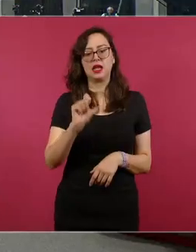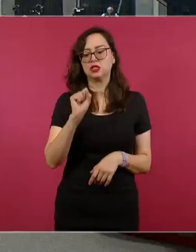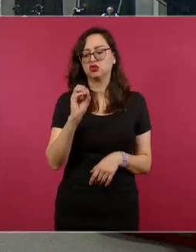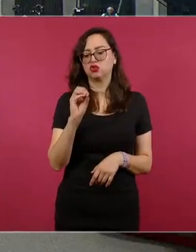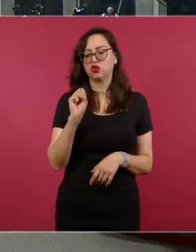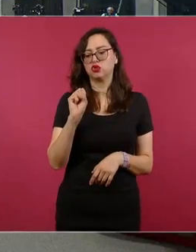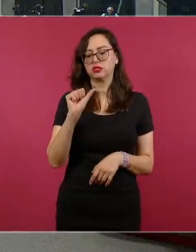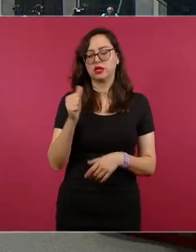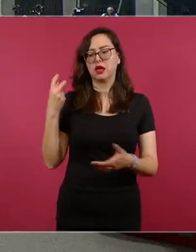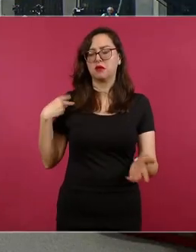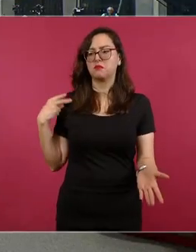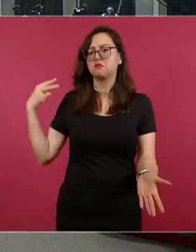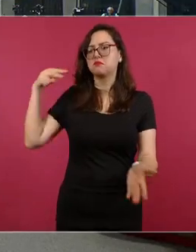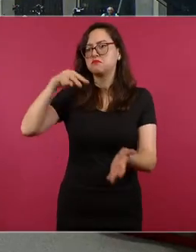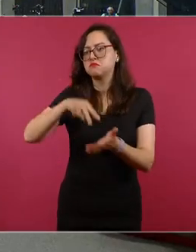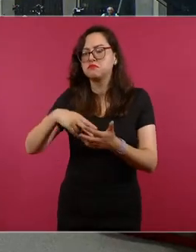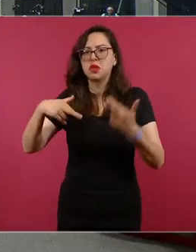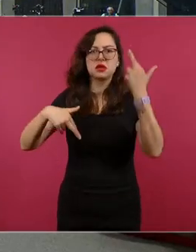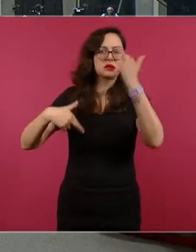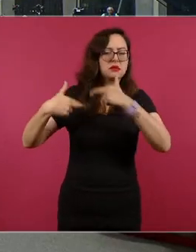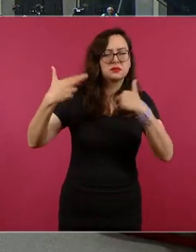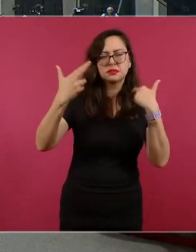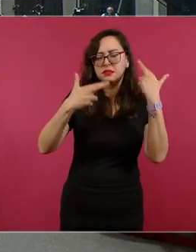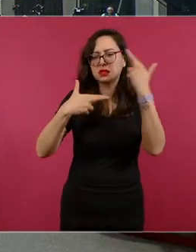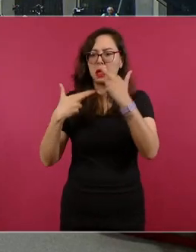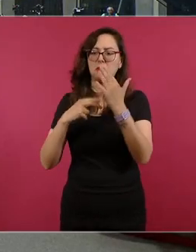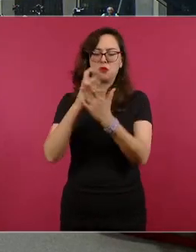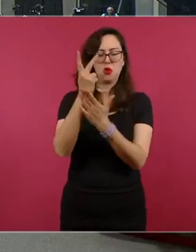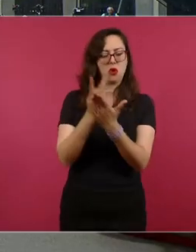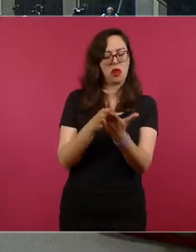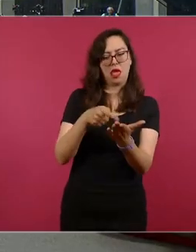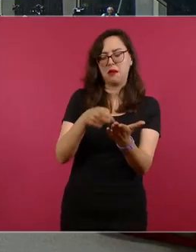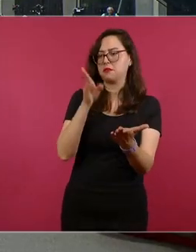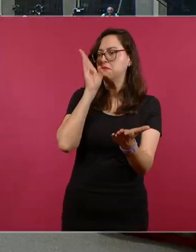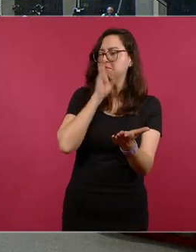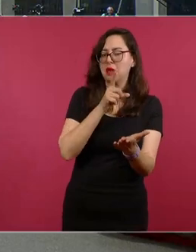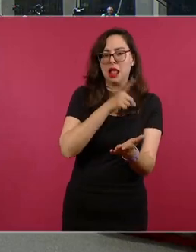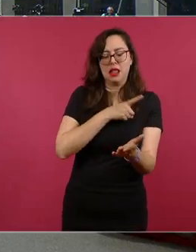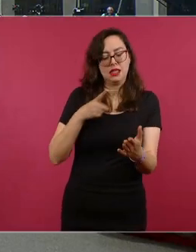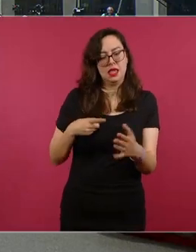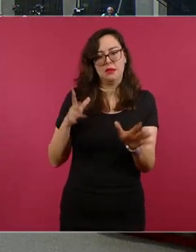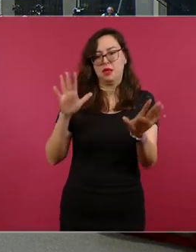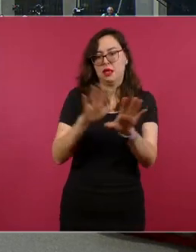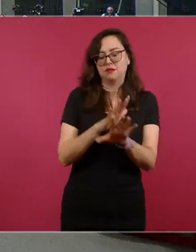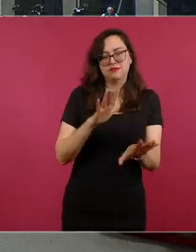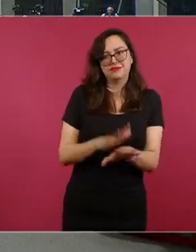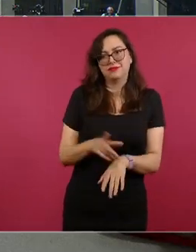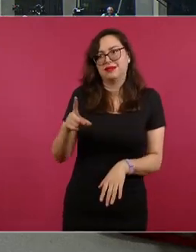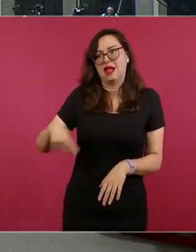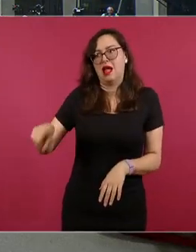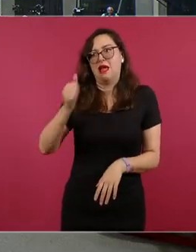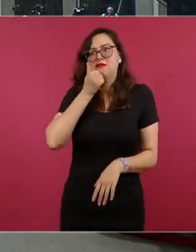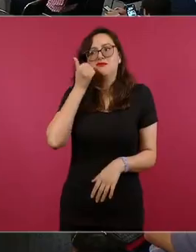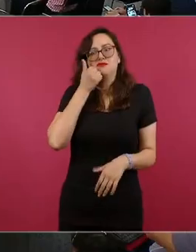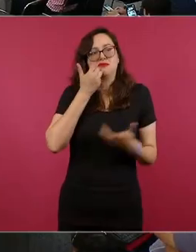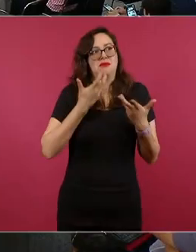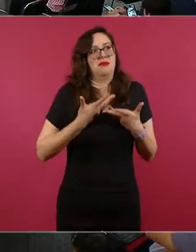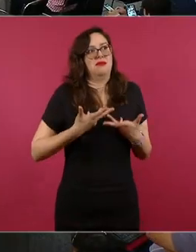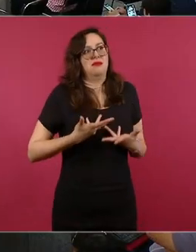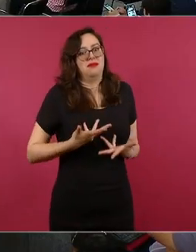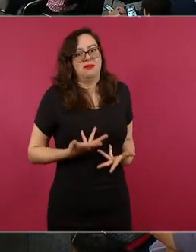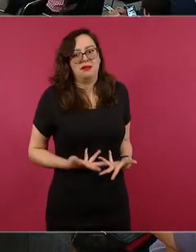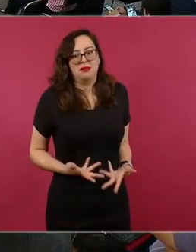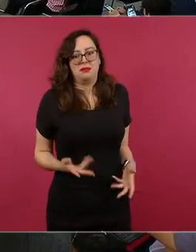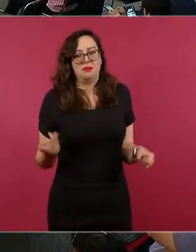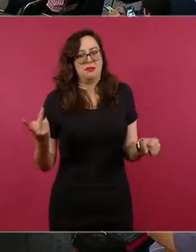estudios y exigencias adicionales. Los estudiantes han solicitado una mesa de trabajo para abordar estas preocupaciones y asegurar